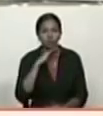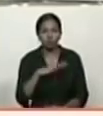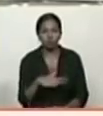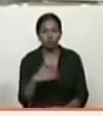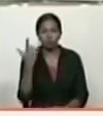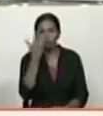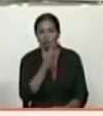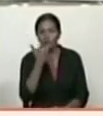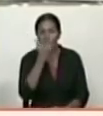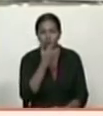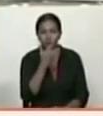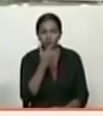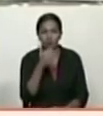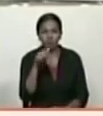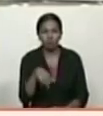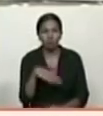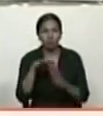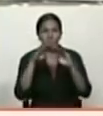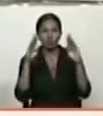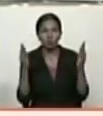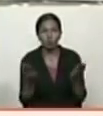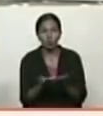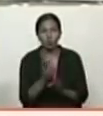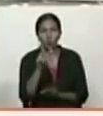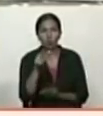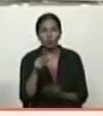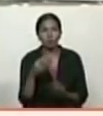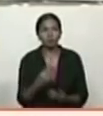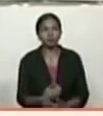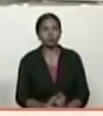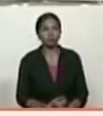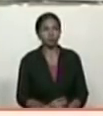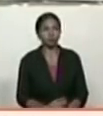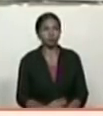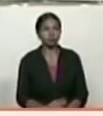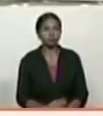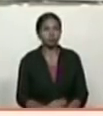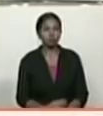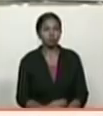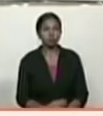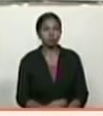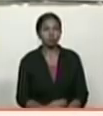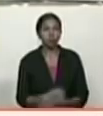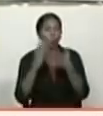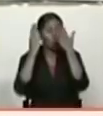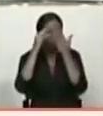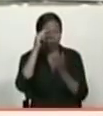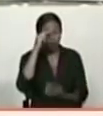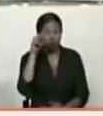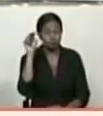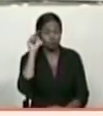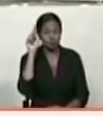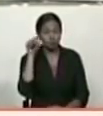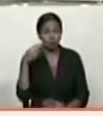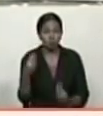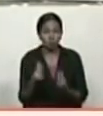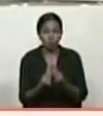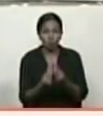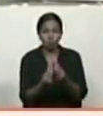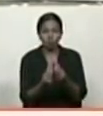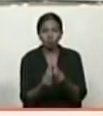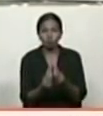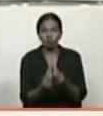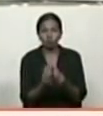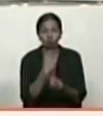en la historia del mundo también. Con la canciller, la ministra de Relaciones Exteriores de Namibia, tuvimos una